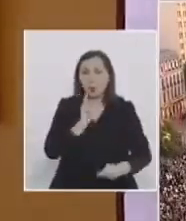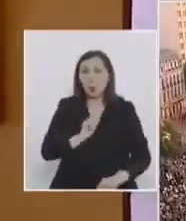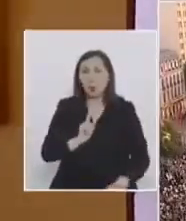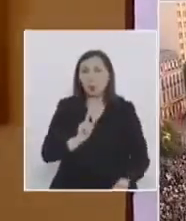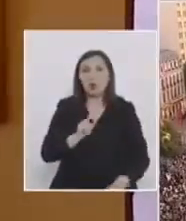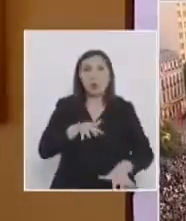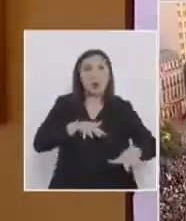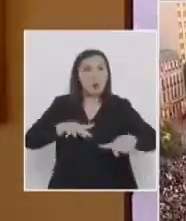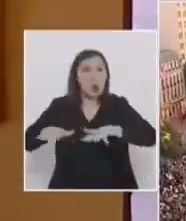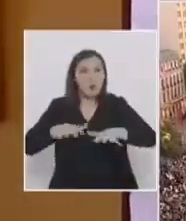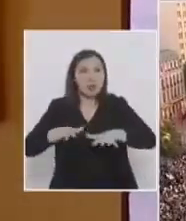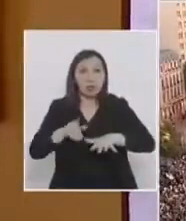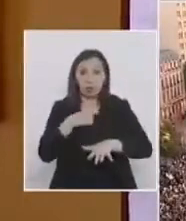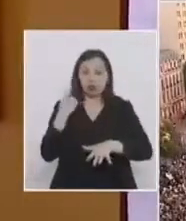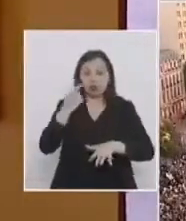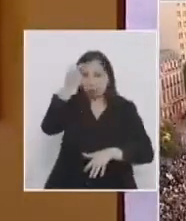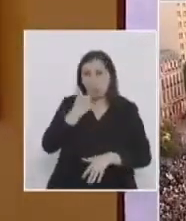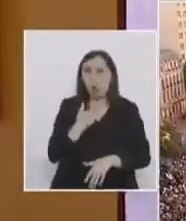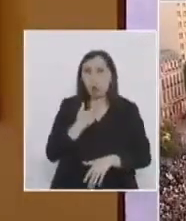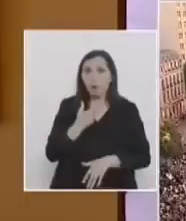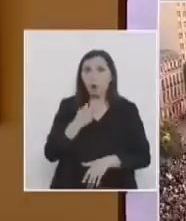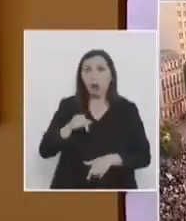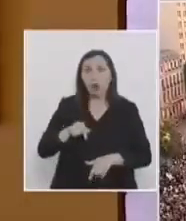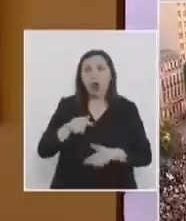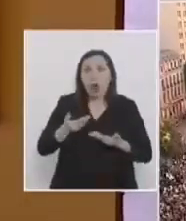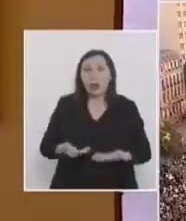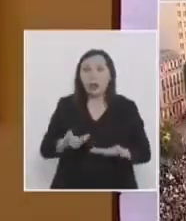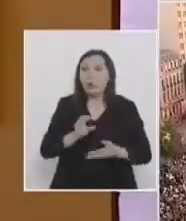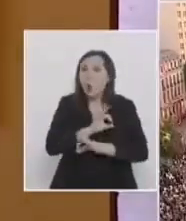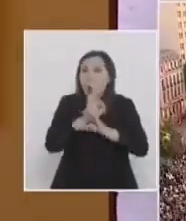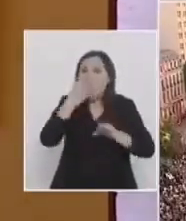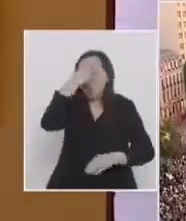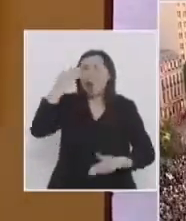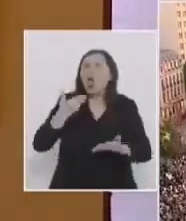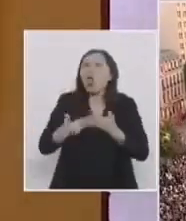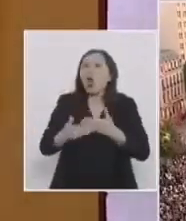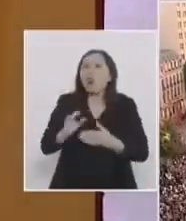porque de las movilizaciones venimos. Hoy día estamos acá, pero no nos olvidamos de dónde venimos.